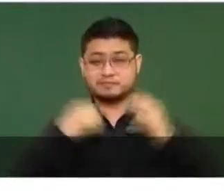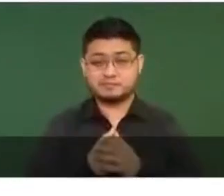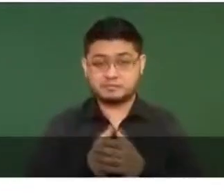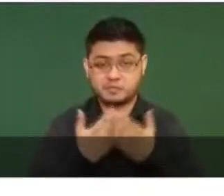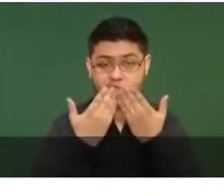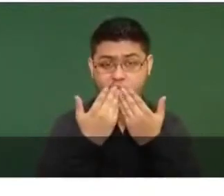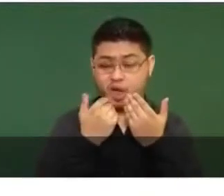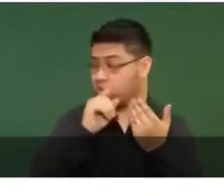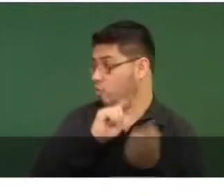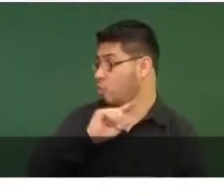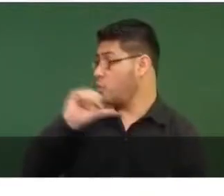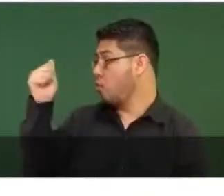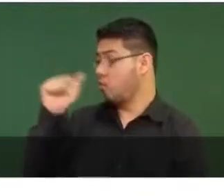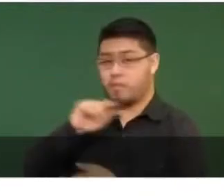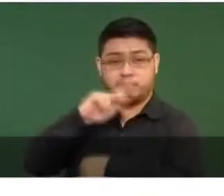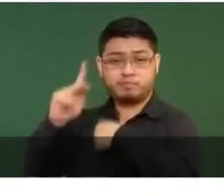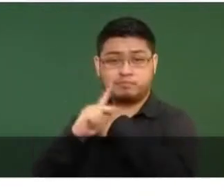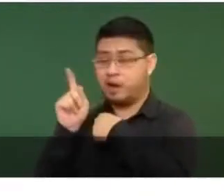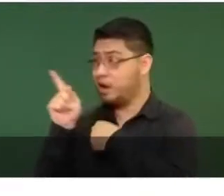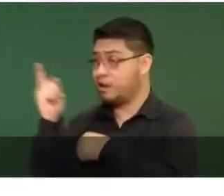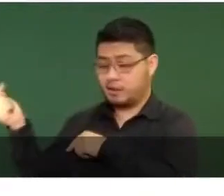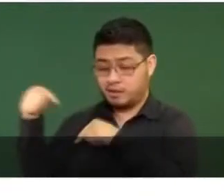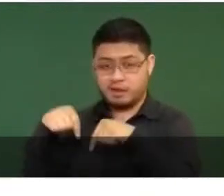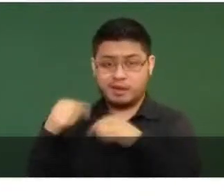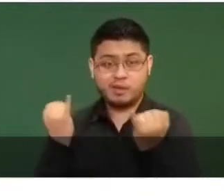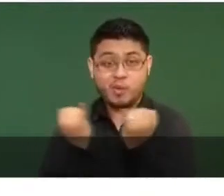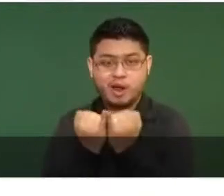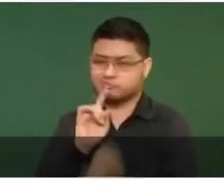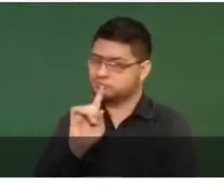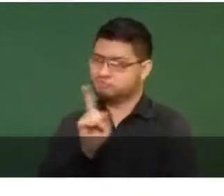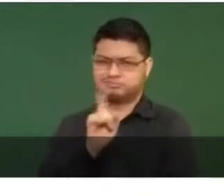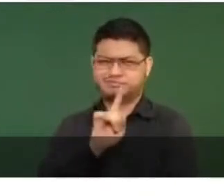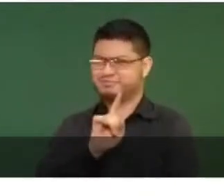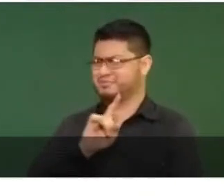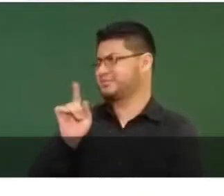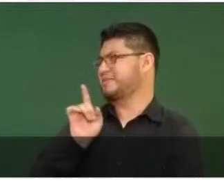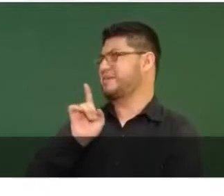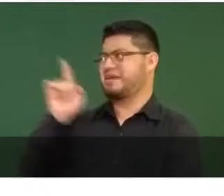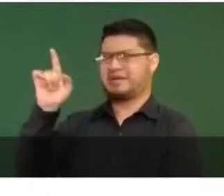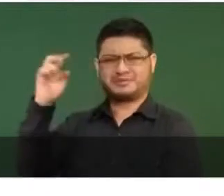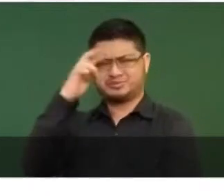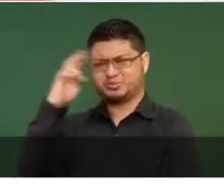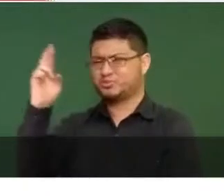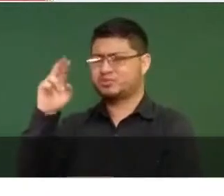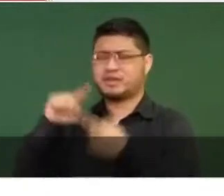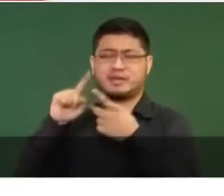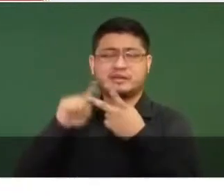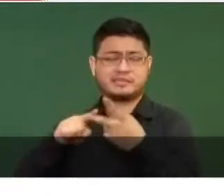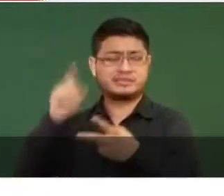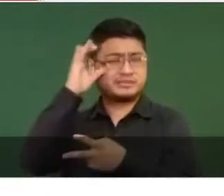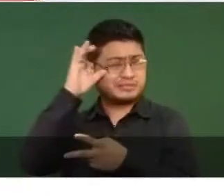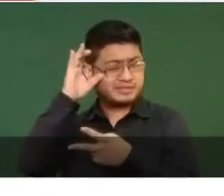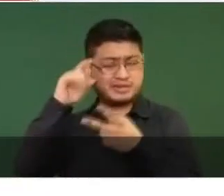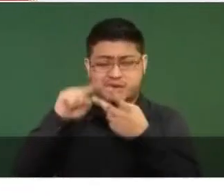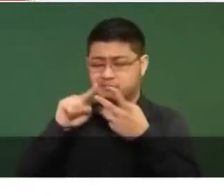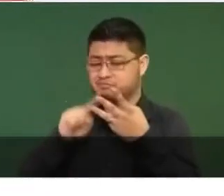contrasta con la reacción de los partidos de oposición como el pan que en voz de sus dirigentes y diputados han dicho que han sido